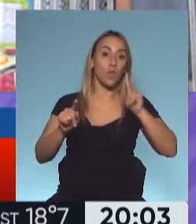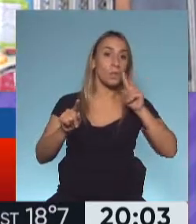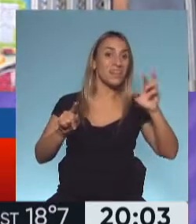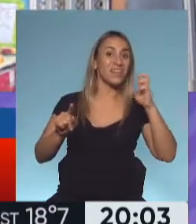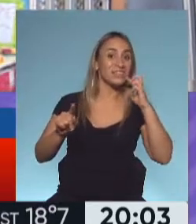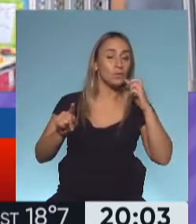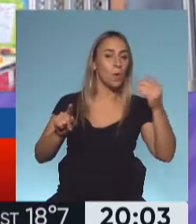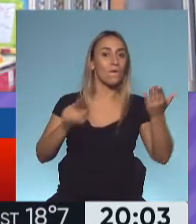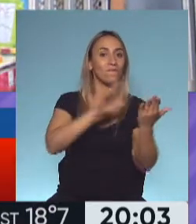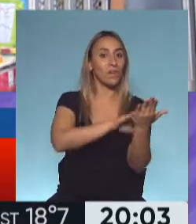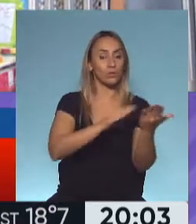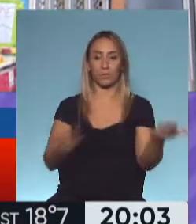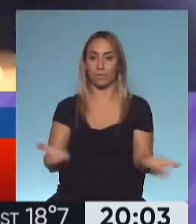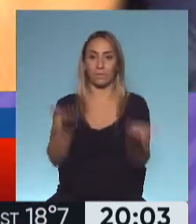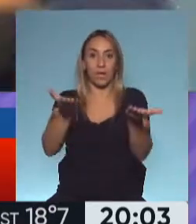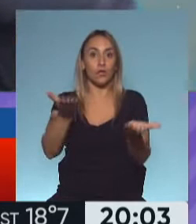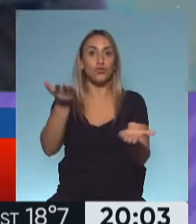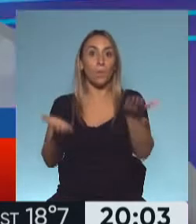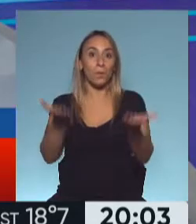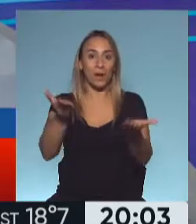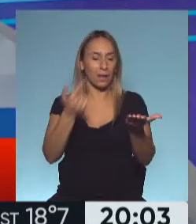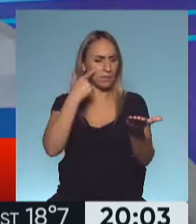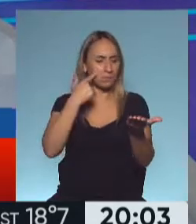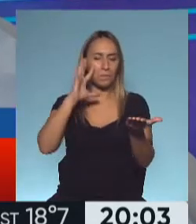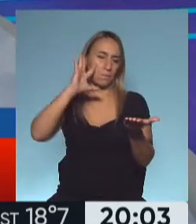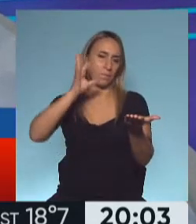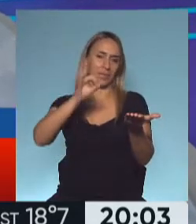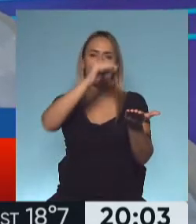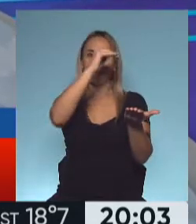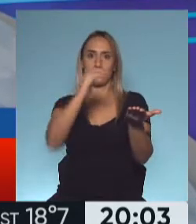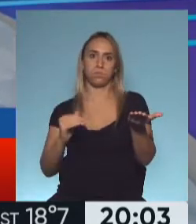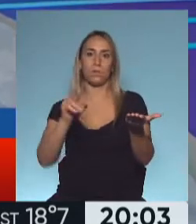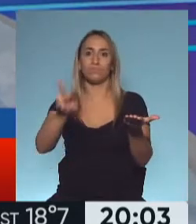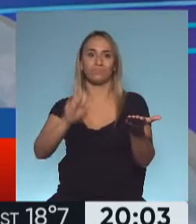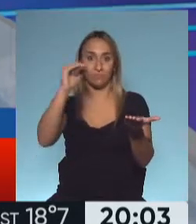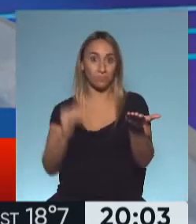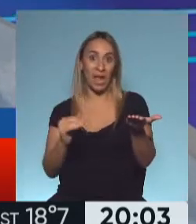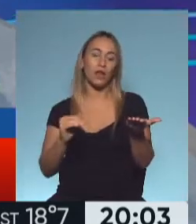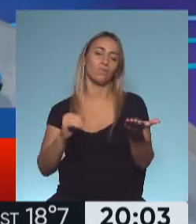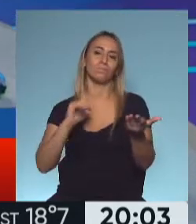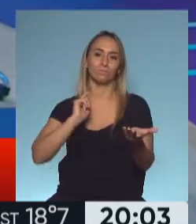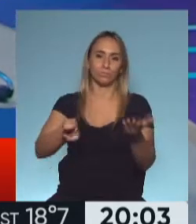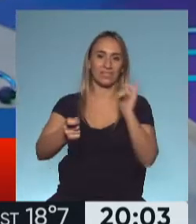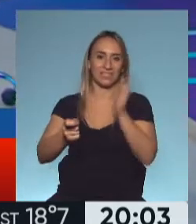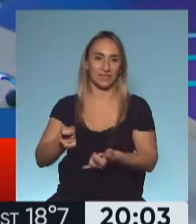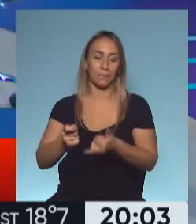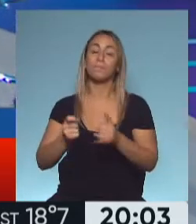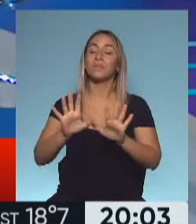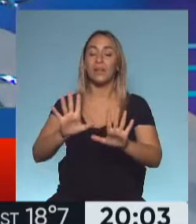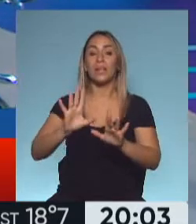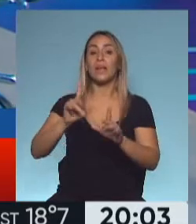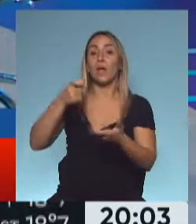esquema fundamental. Son para empleadores, monotributistas y autónomos hasta 5